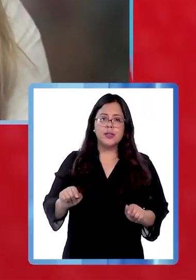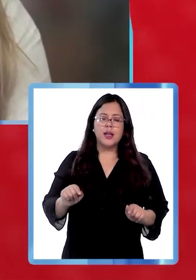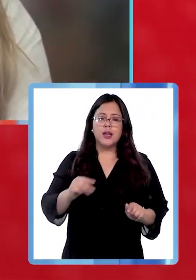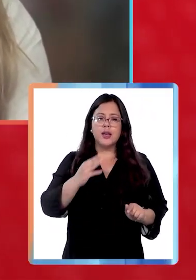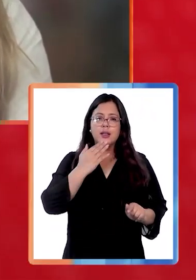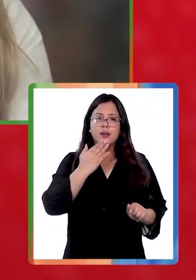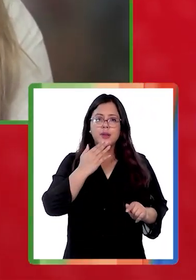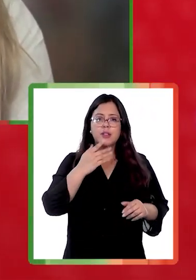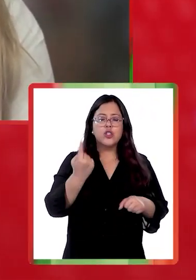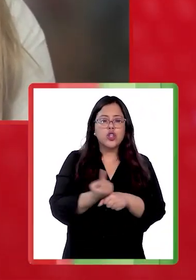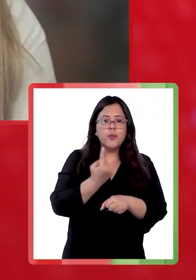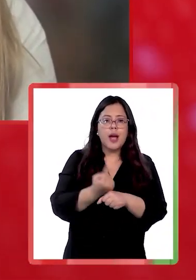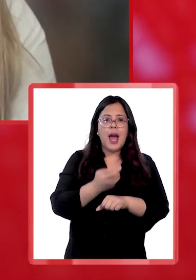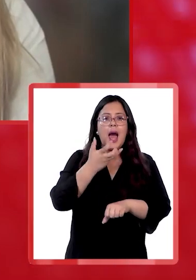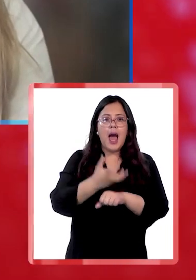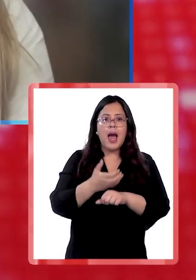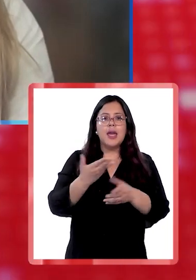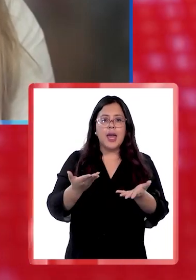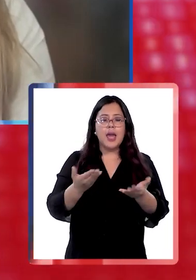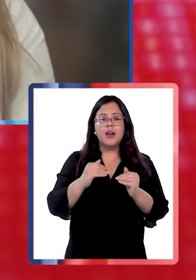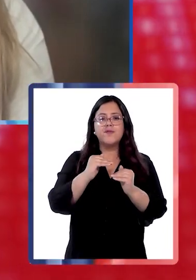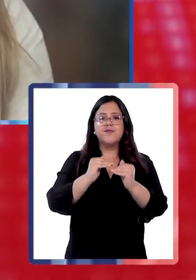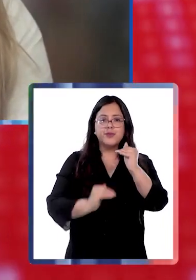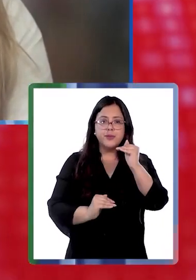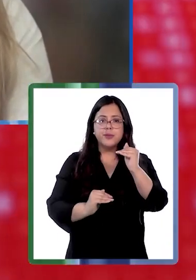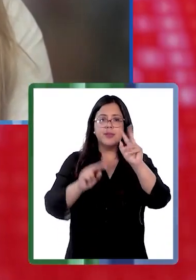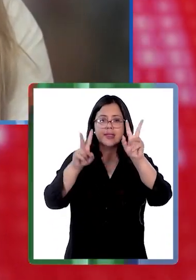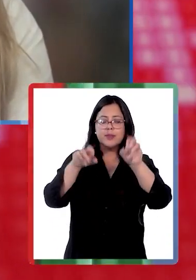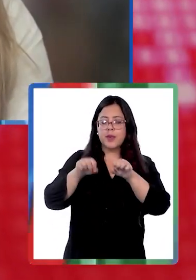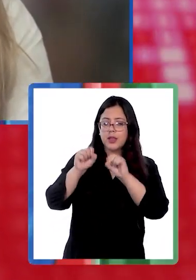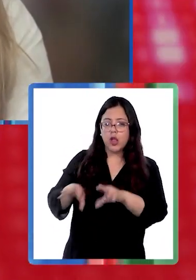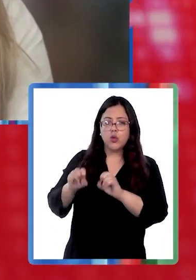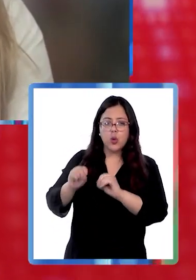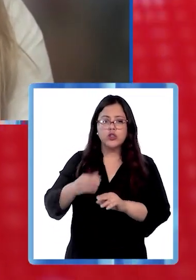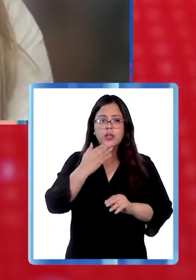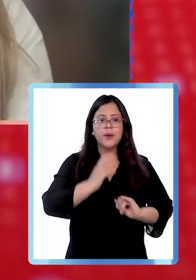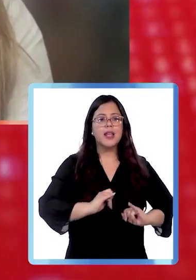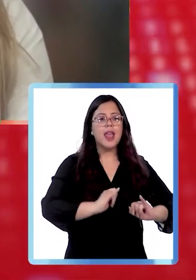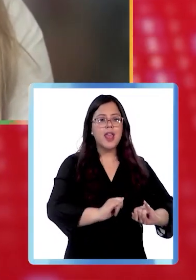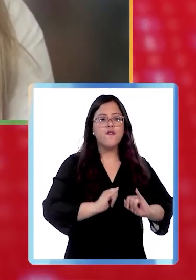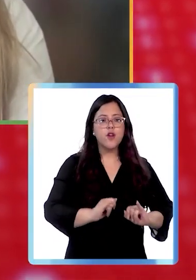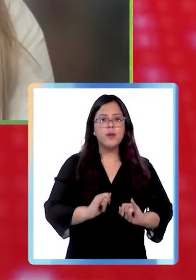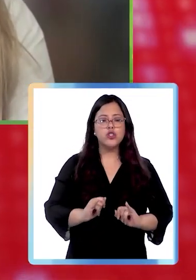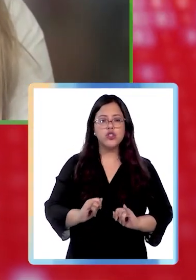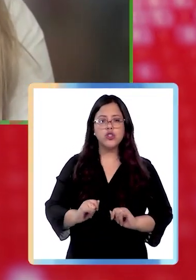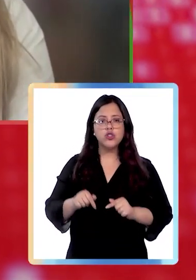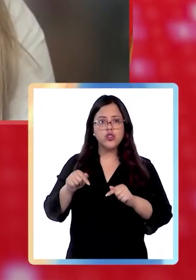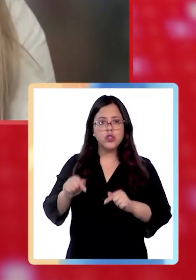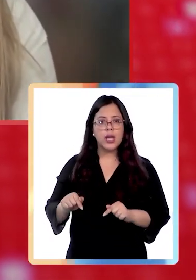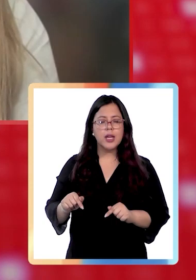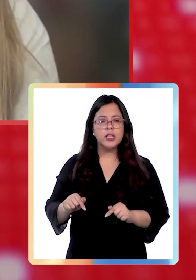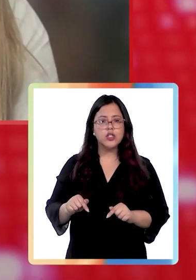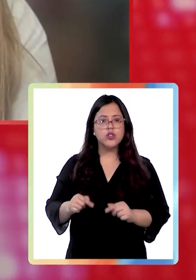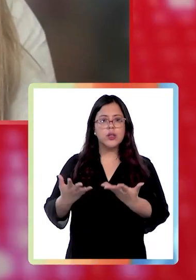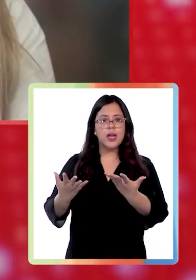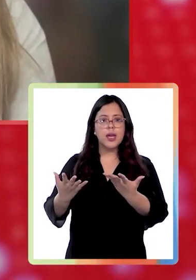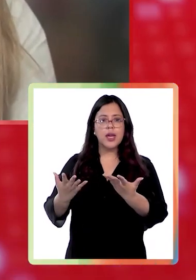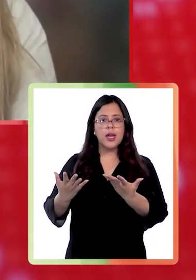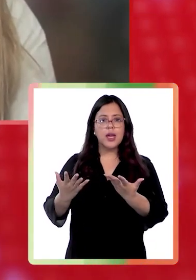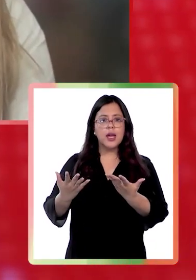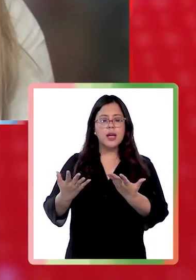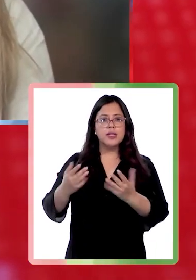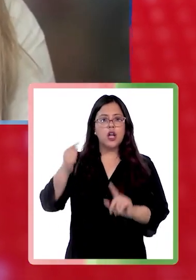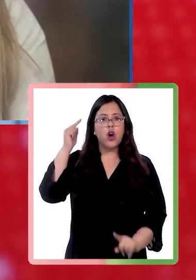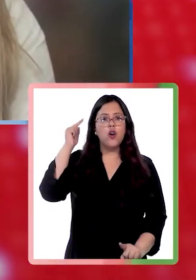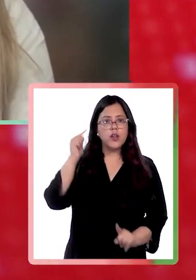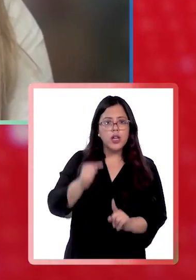sea, de todas maneras, como conversábamos, hay una brecha en respecto a educación, a información, que sigue siendo una